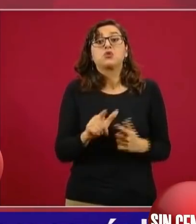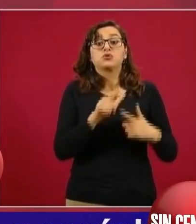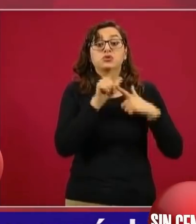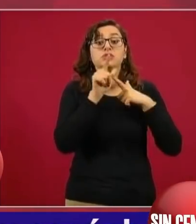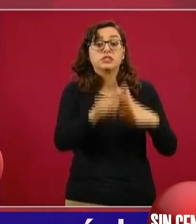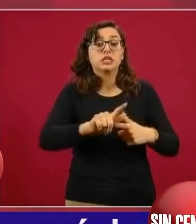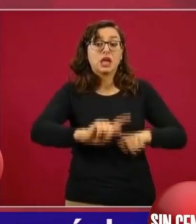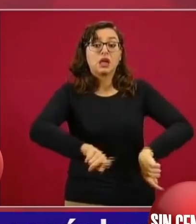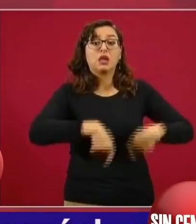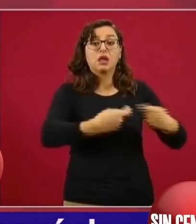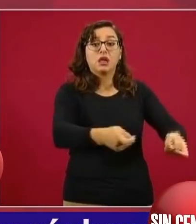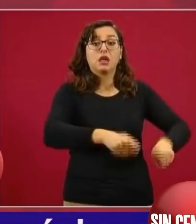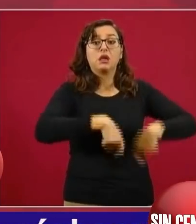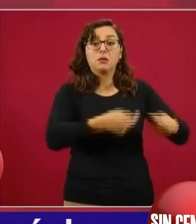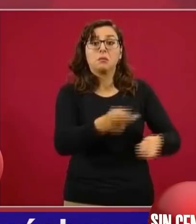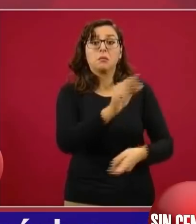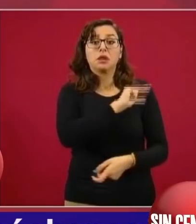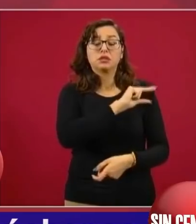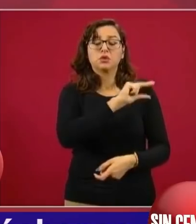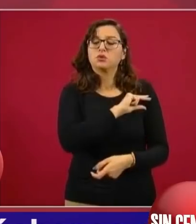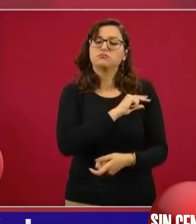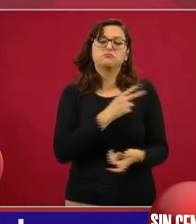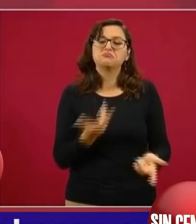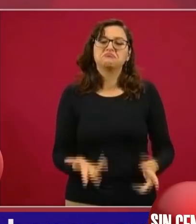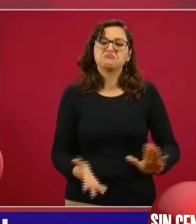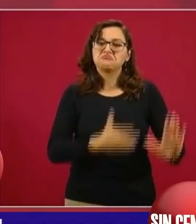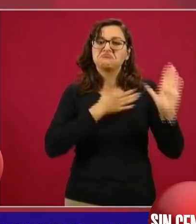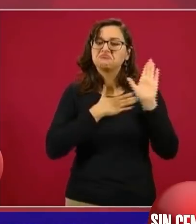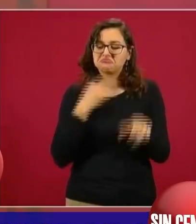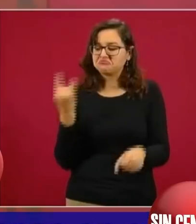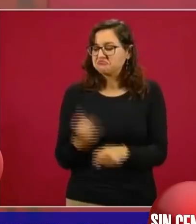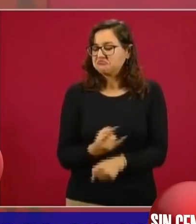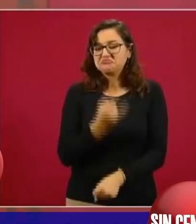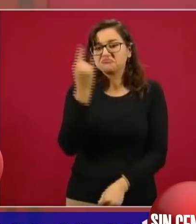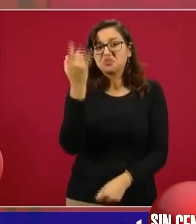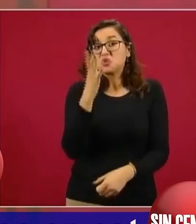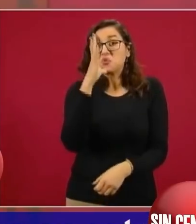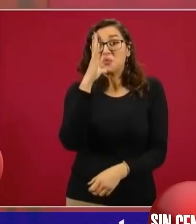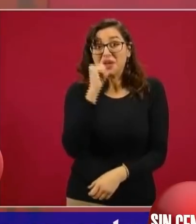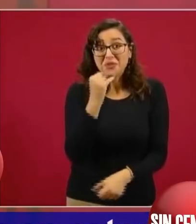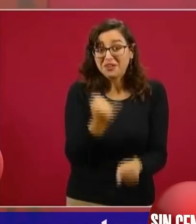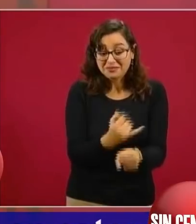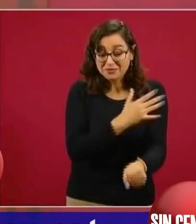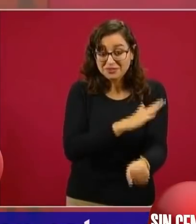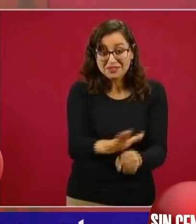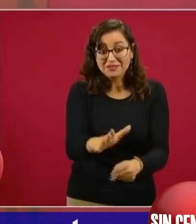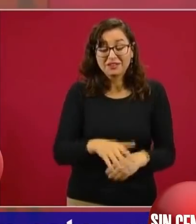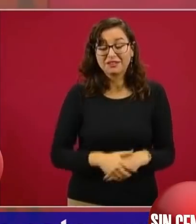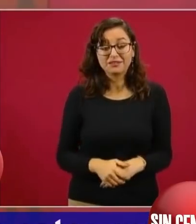no se puede cumplir con ese compromiso. Tan es así